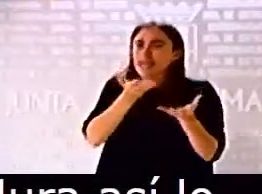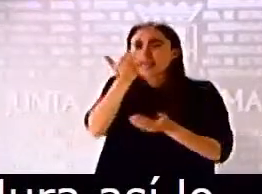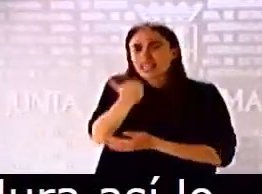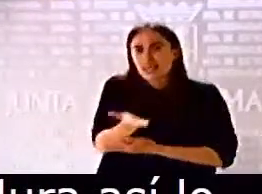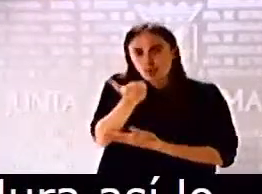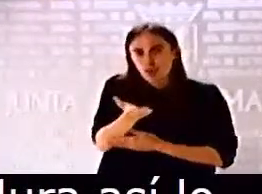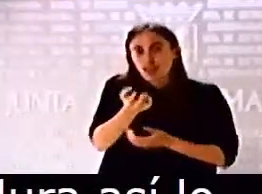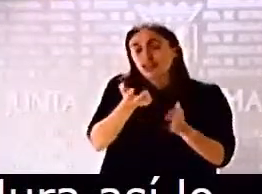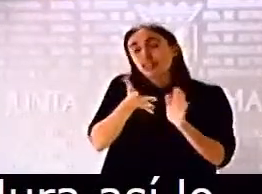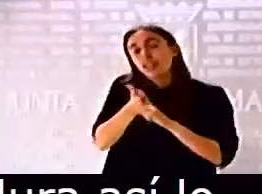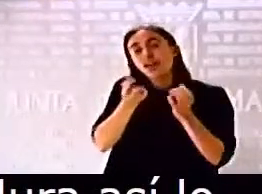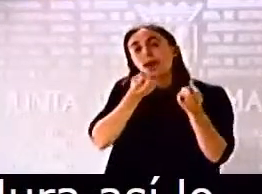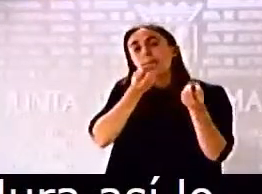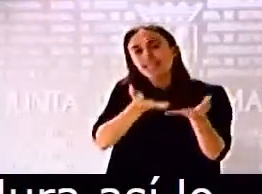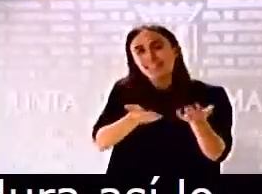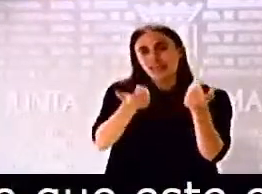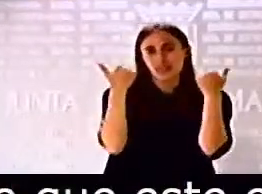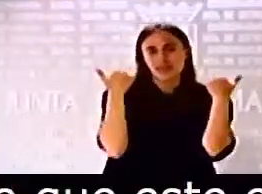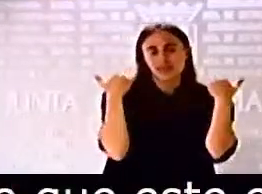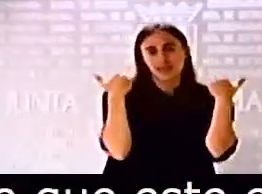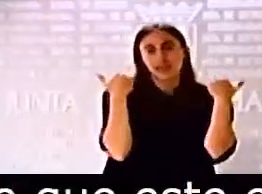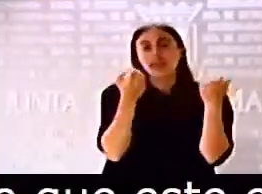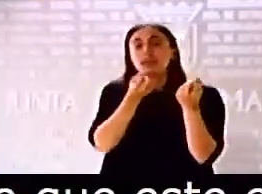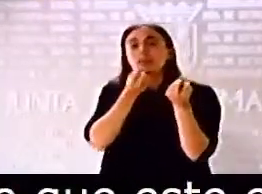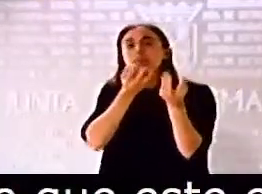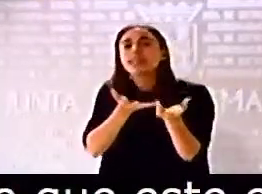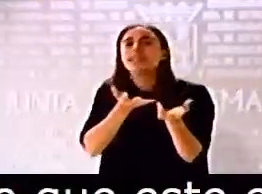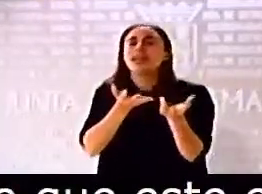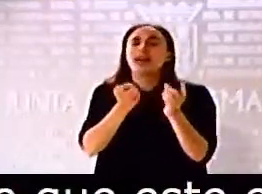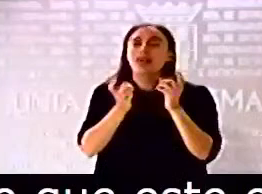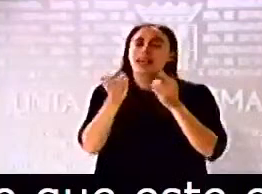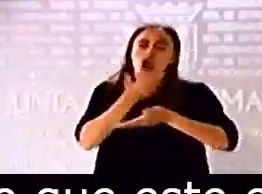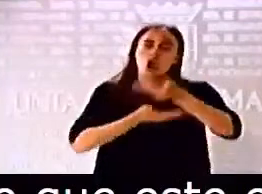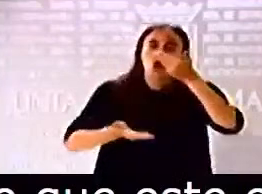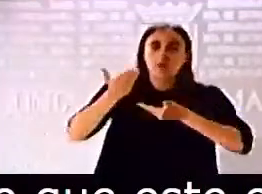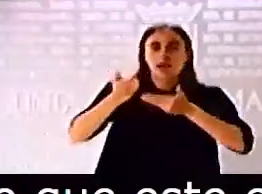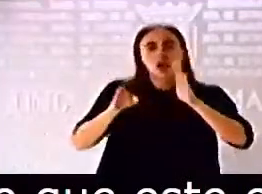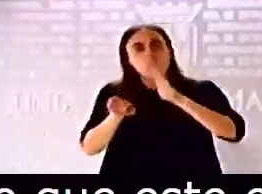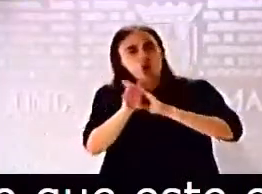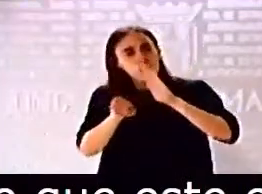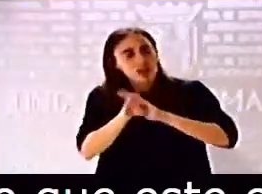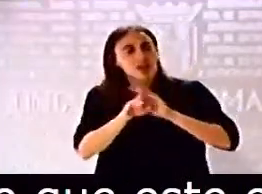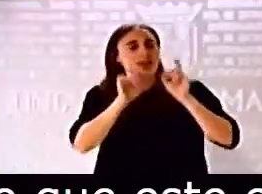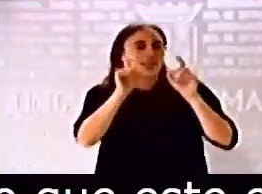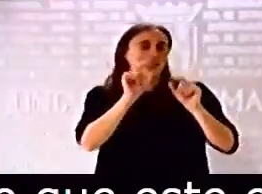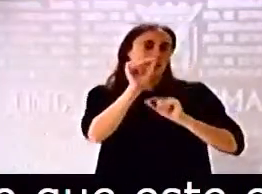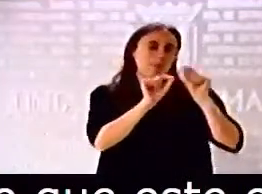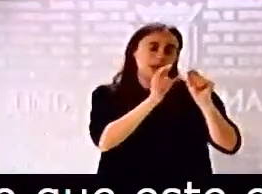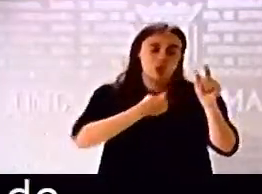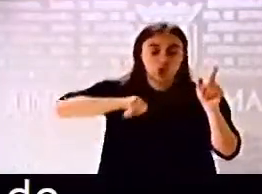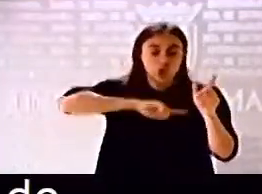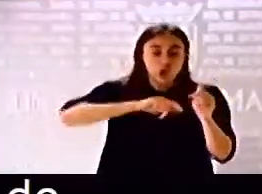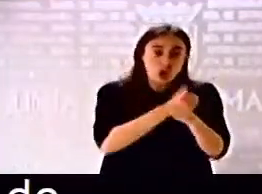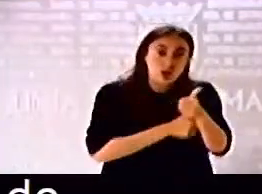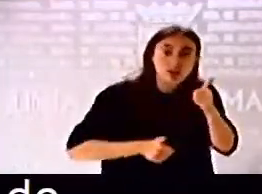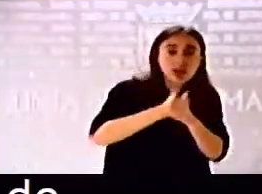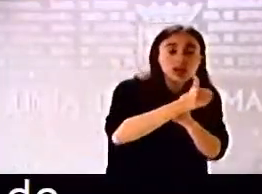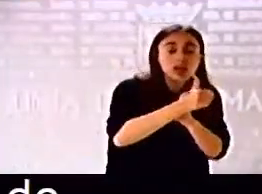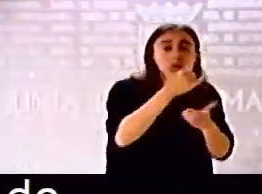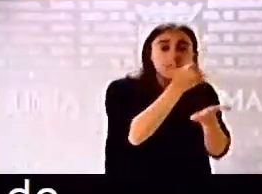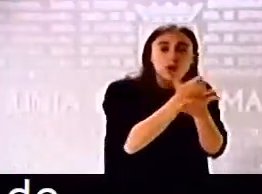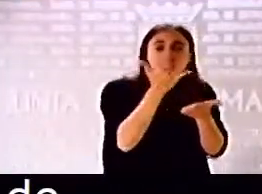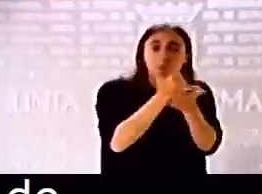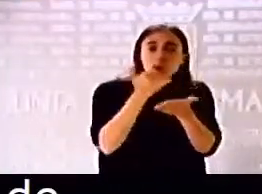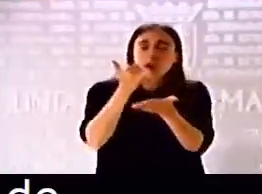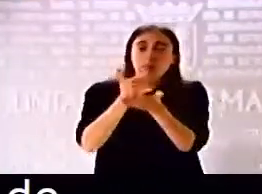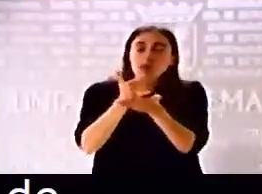mensaje de responsabilidad y un mensaje de seguir colaborando en adelantarnos al virus con cribados,